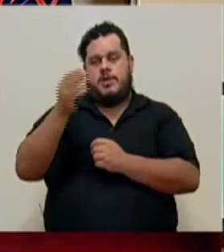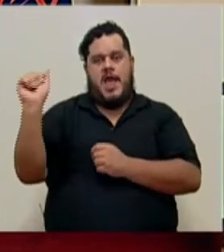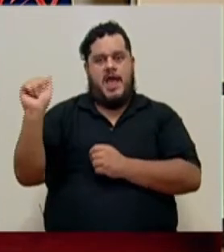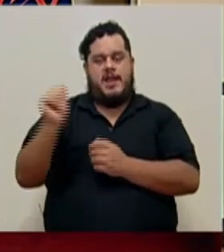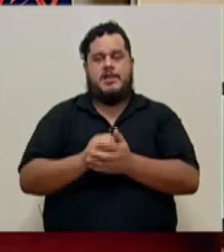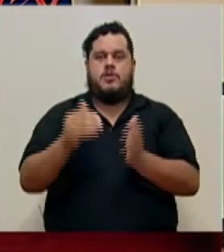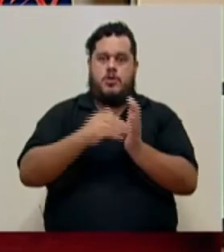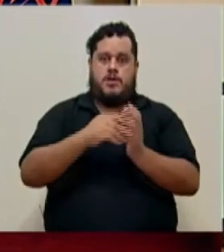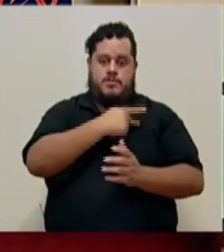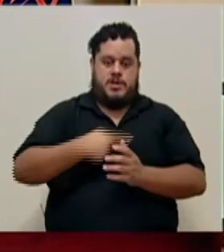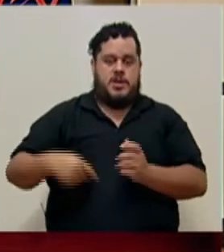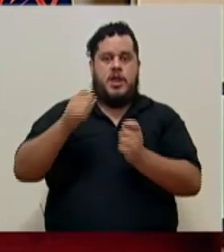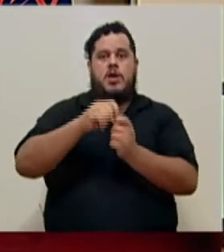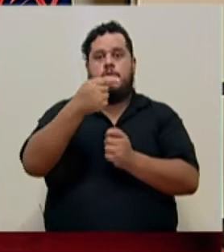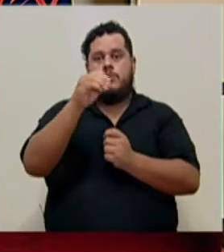presidencia.go.cr/alertas. Repetimos,